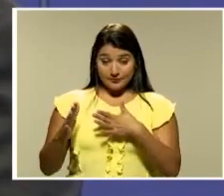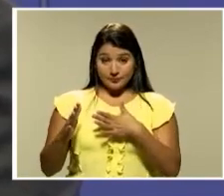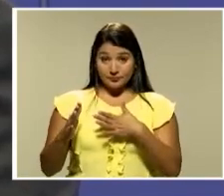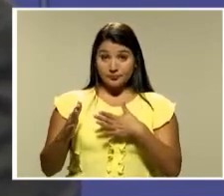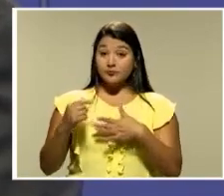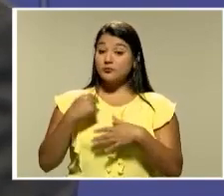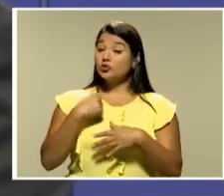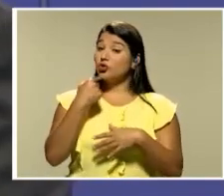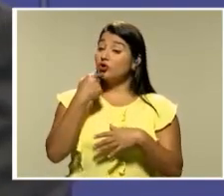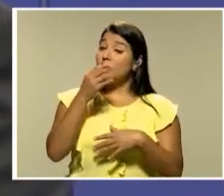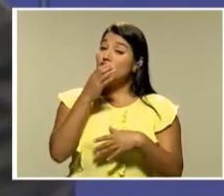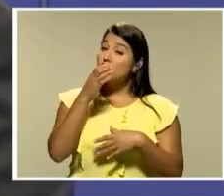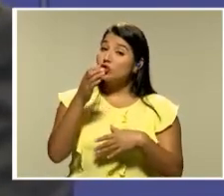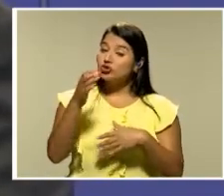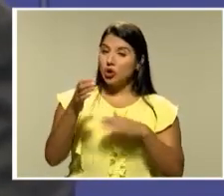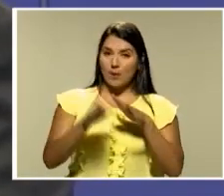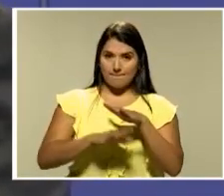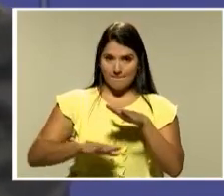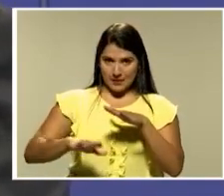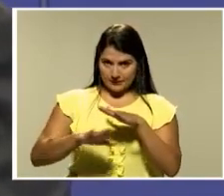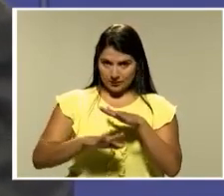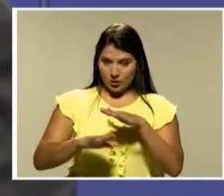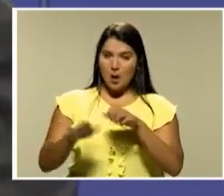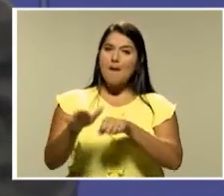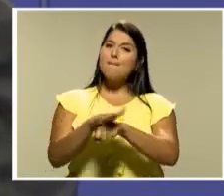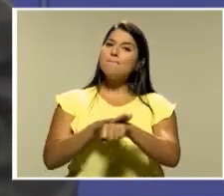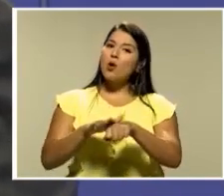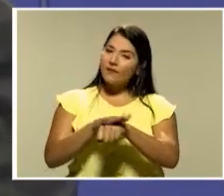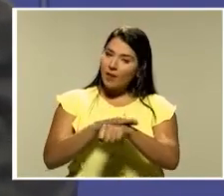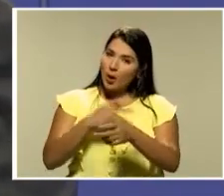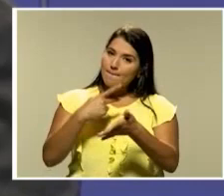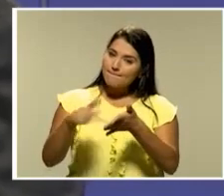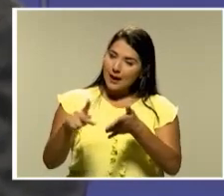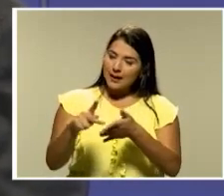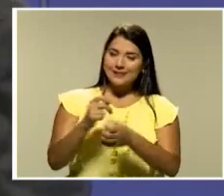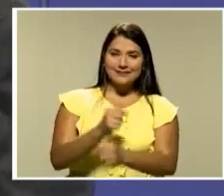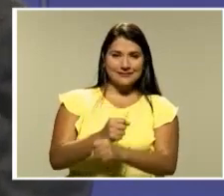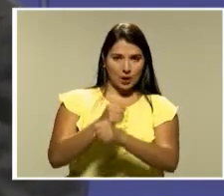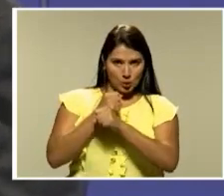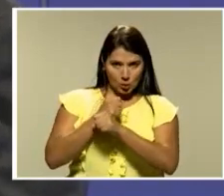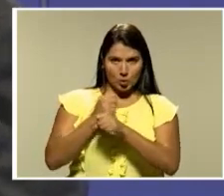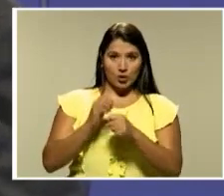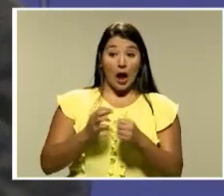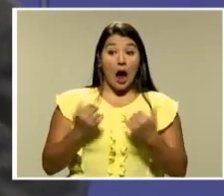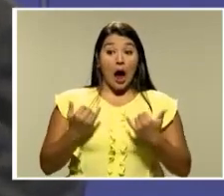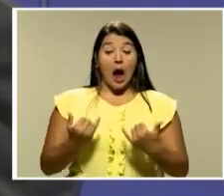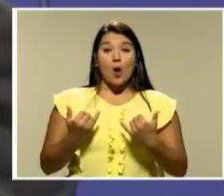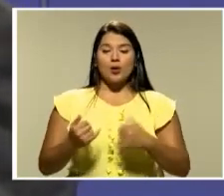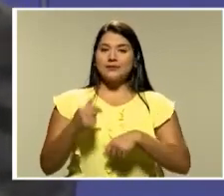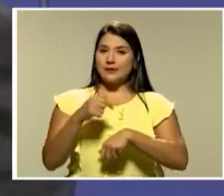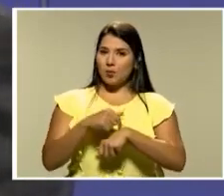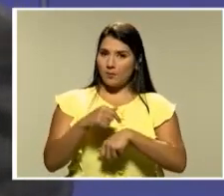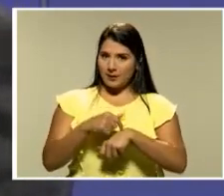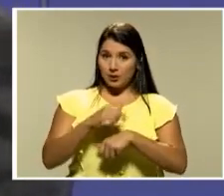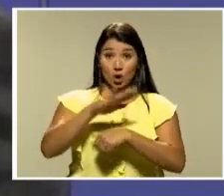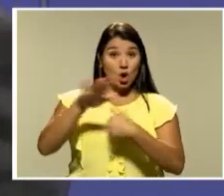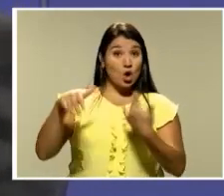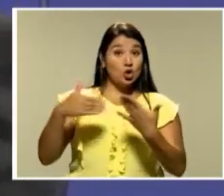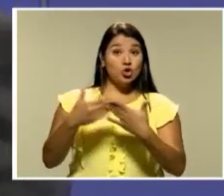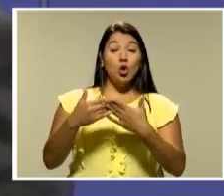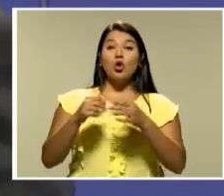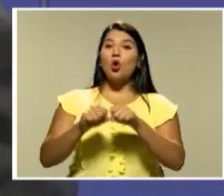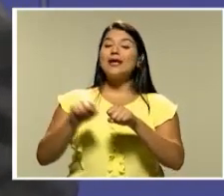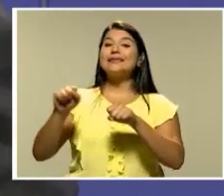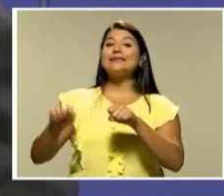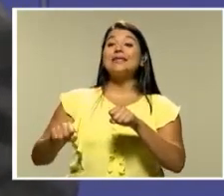un consejo fundamental que sería el siguiente: por favor cotice. Al menos en este momento todo el sistema está